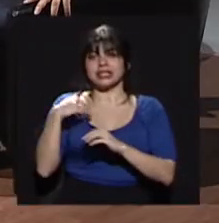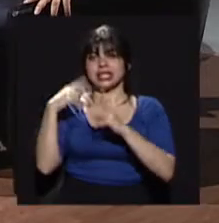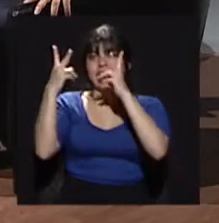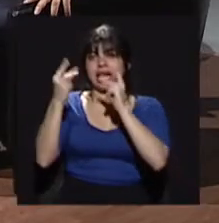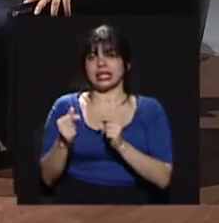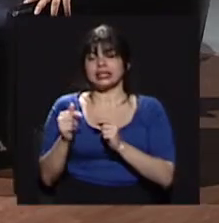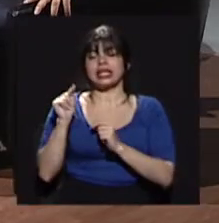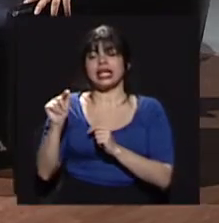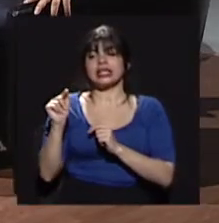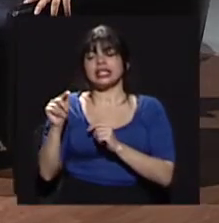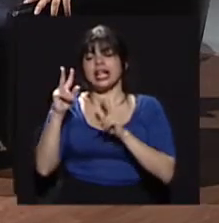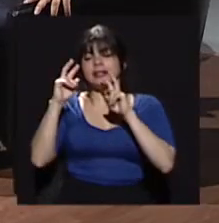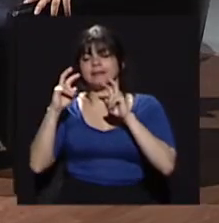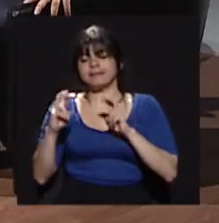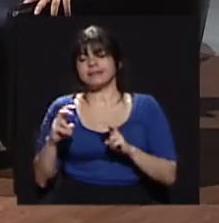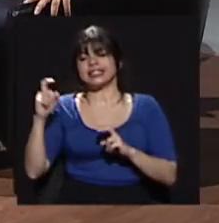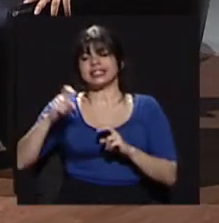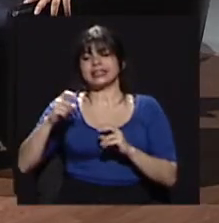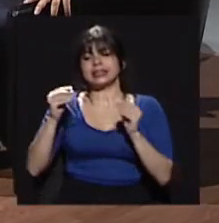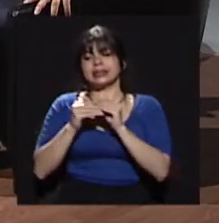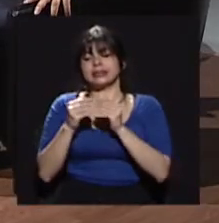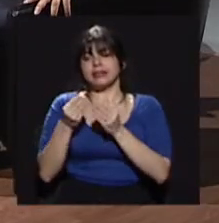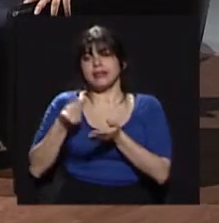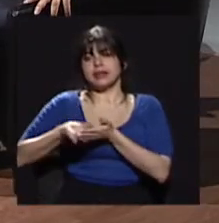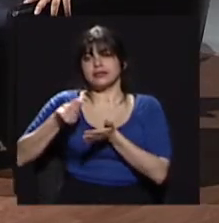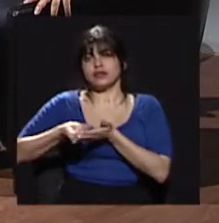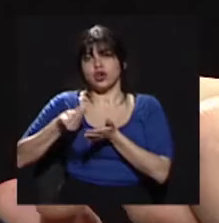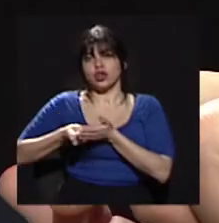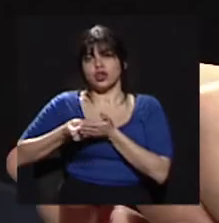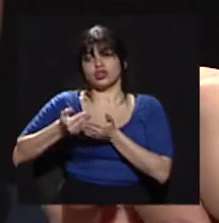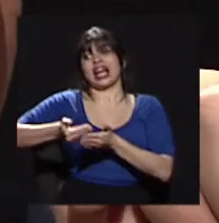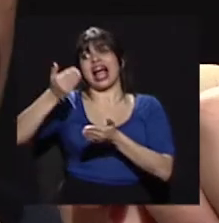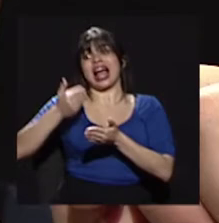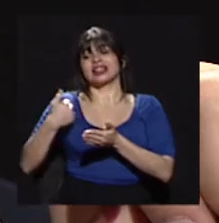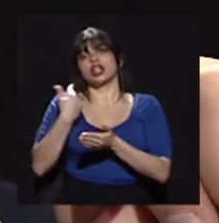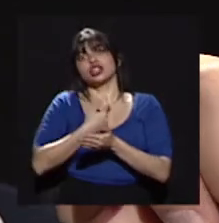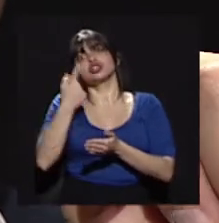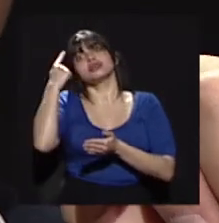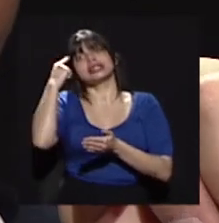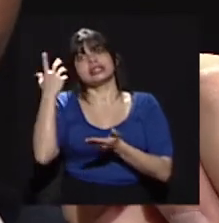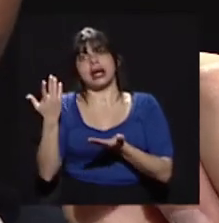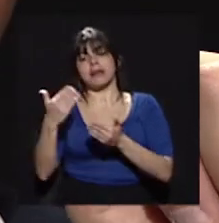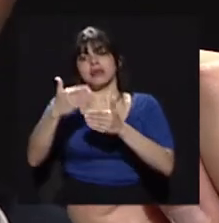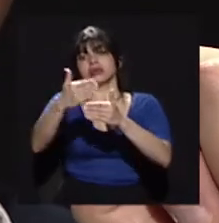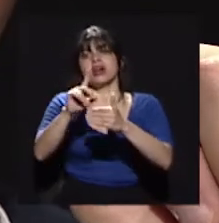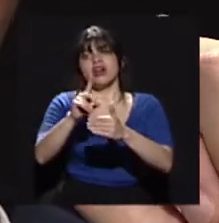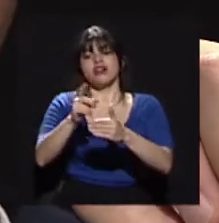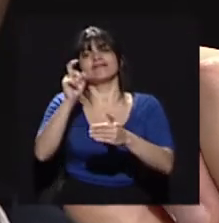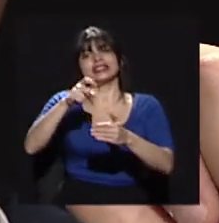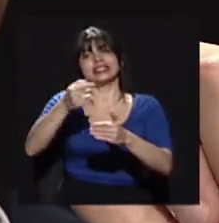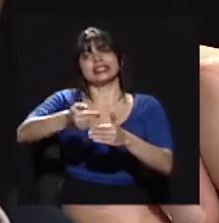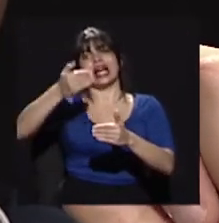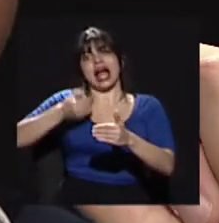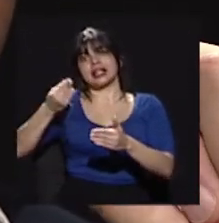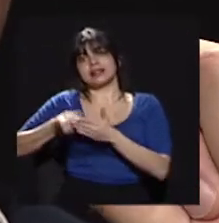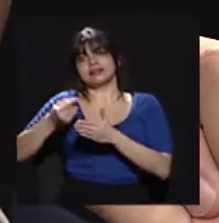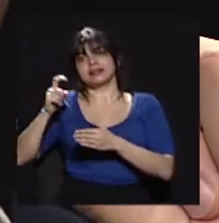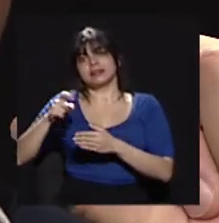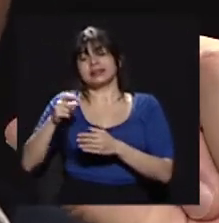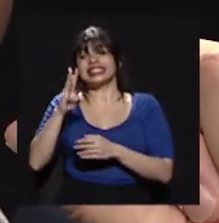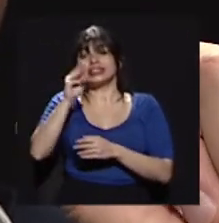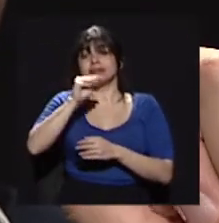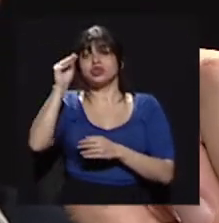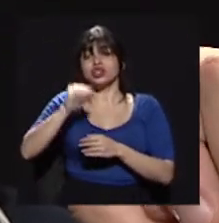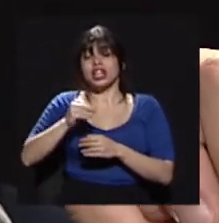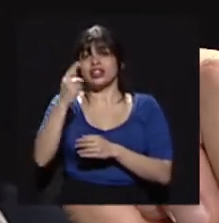respecto de la necesidad de tener más flujo de caja mucho antes de lo que preveíamos el 6% de déficit es